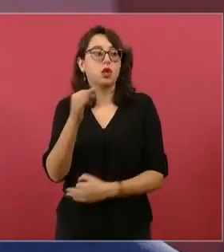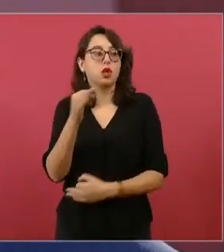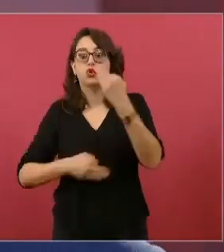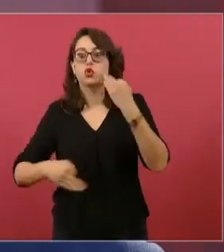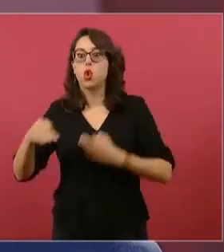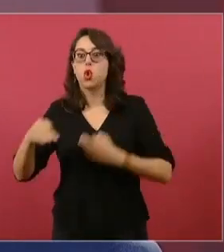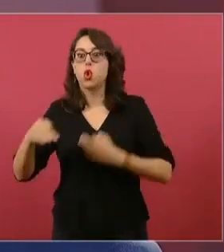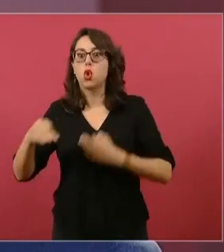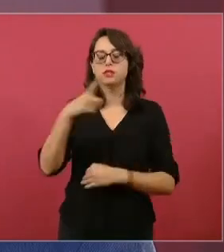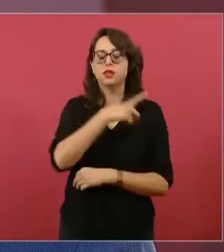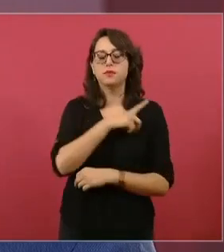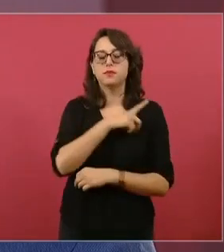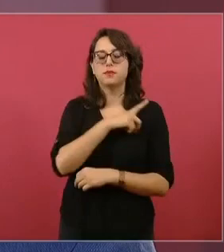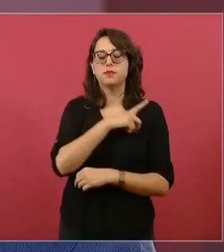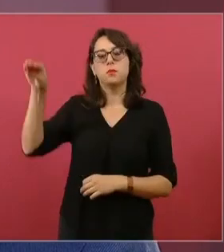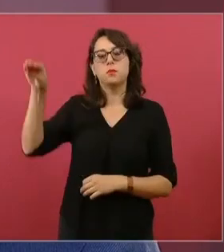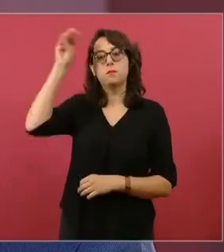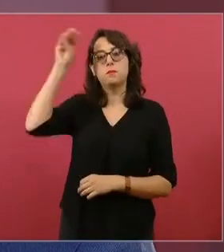que